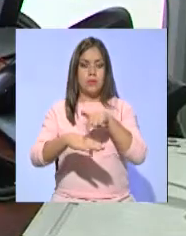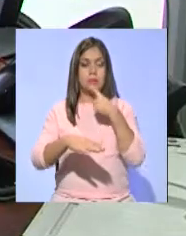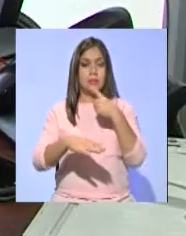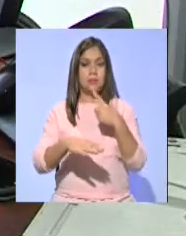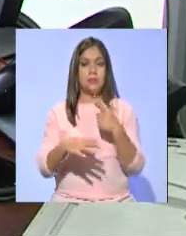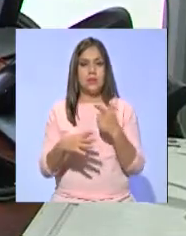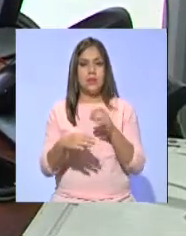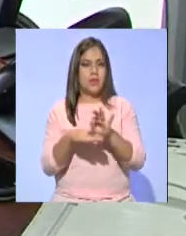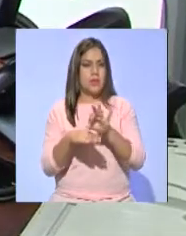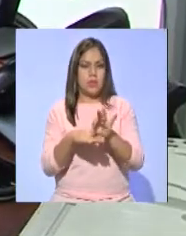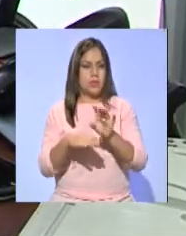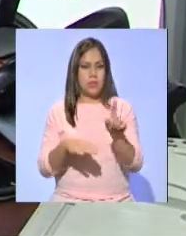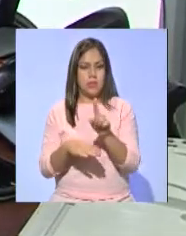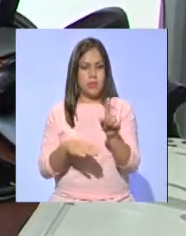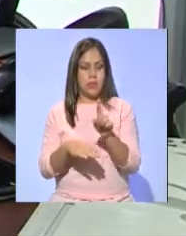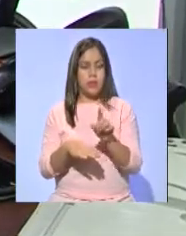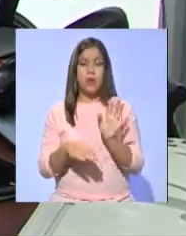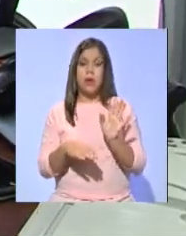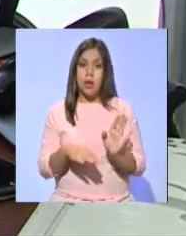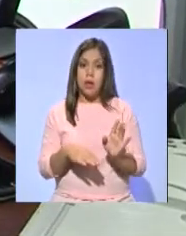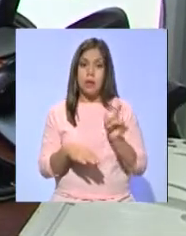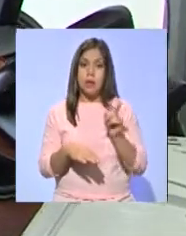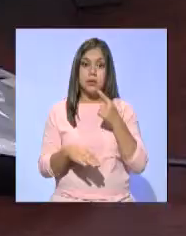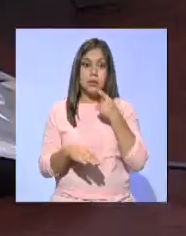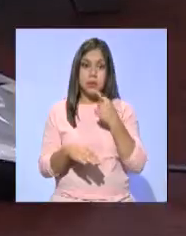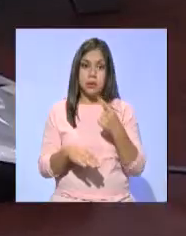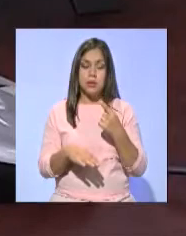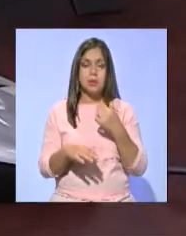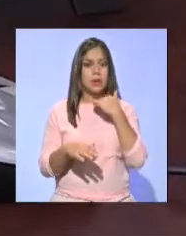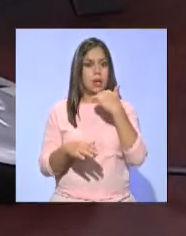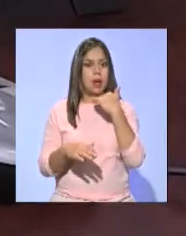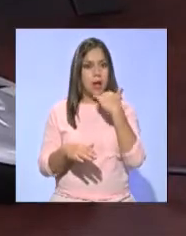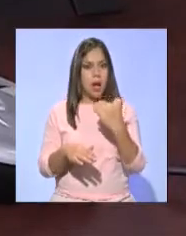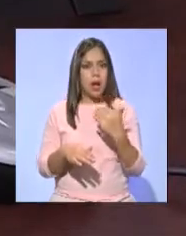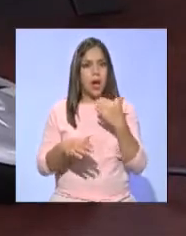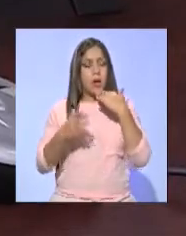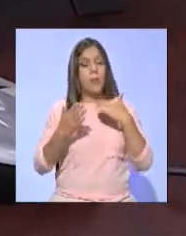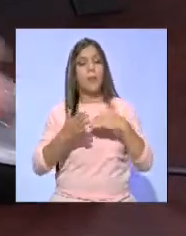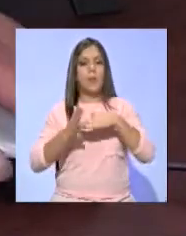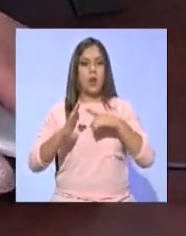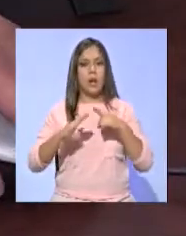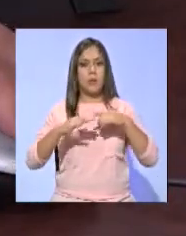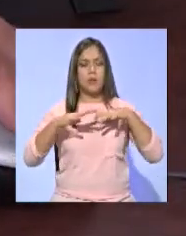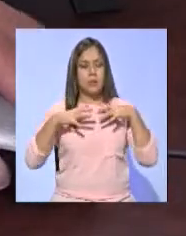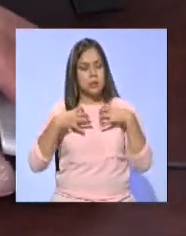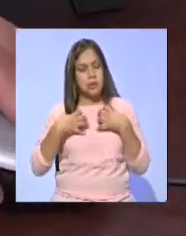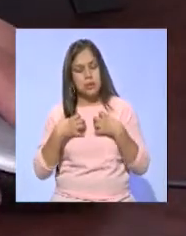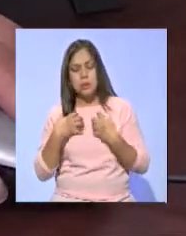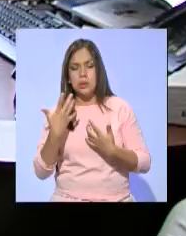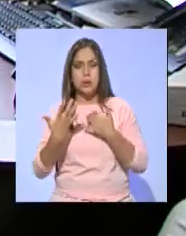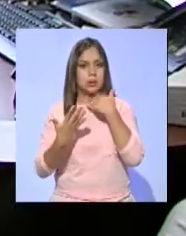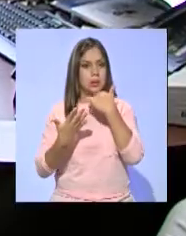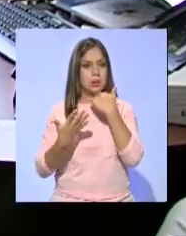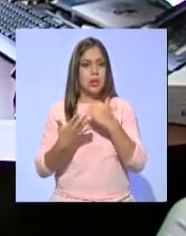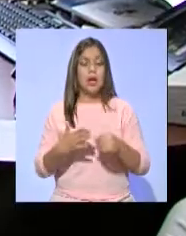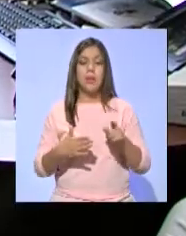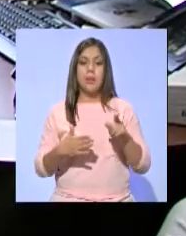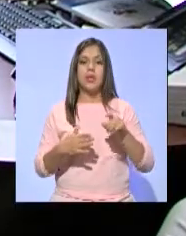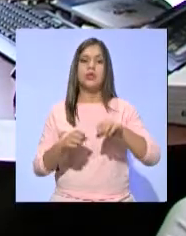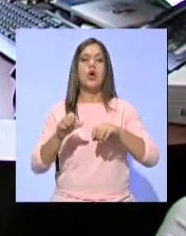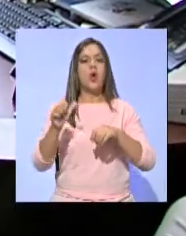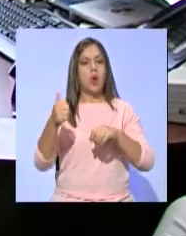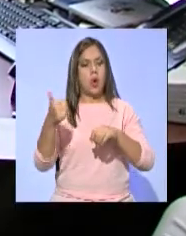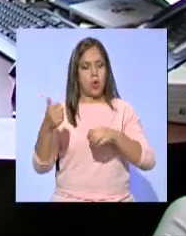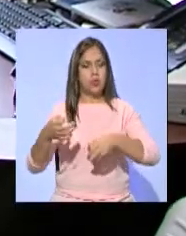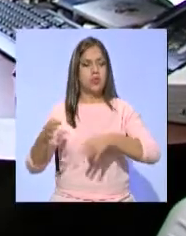como acoso laboral, y asegura que si bien pueden detectarse somatizaciones por el nivel de trabajo, en estos casos podrían aplicarse